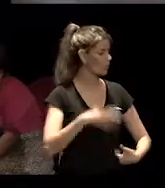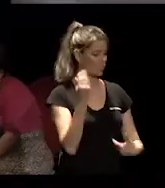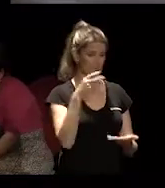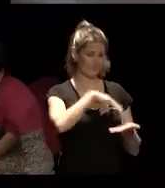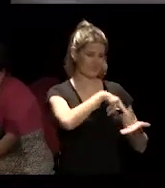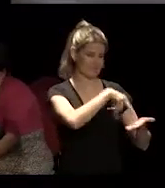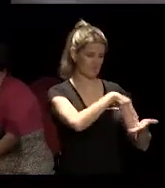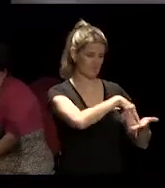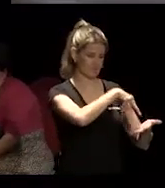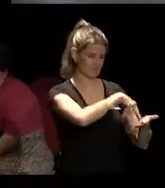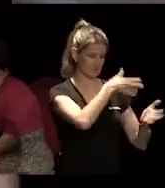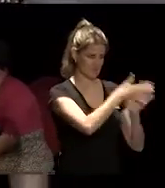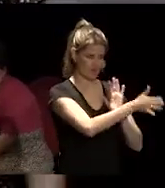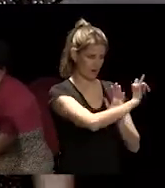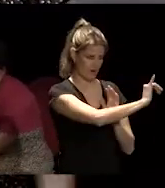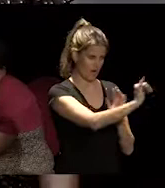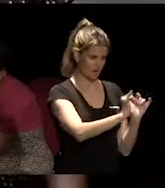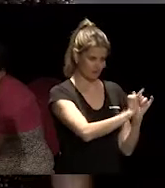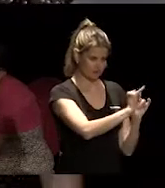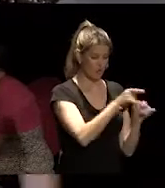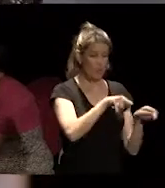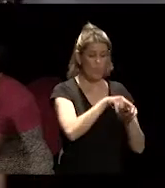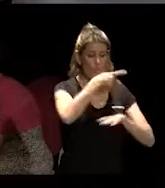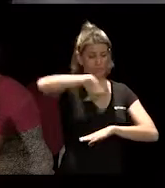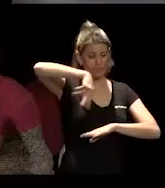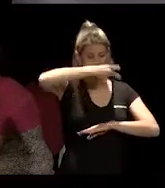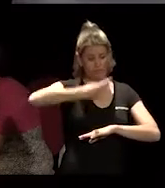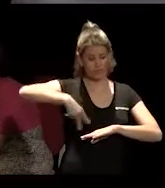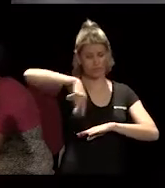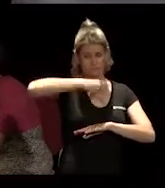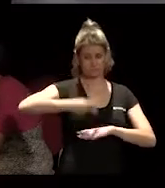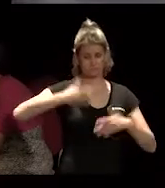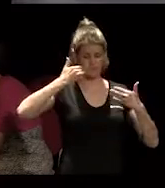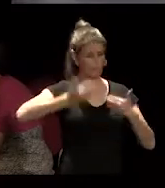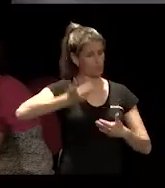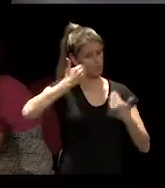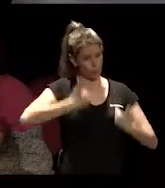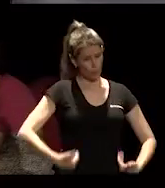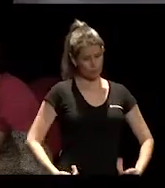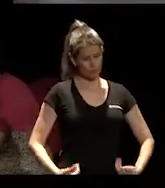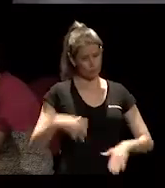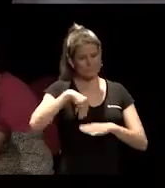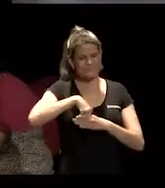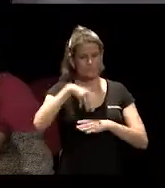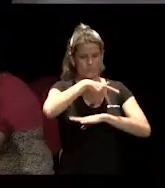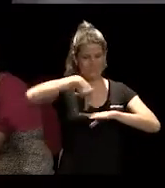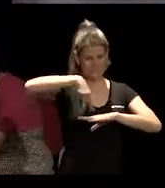como se habló en danza, de esta importancia que tiene el cuerpo en escena.